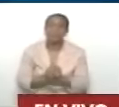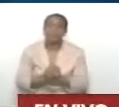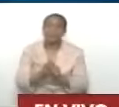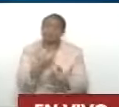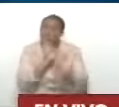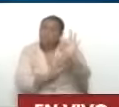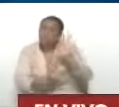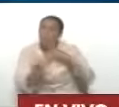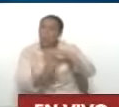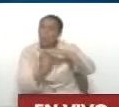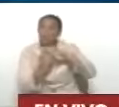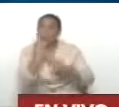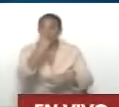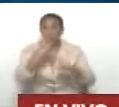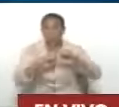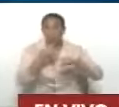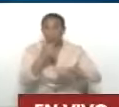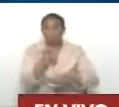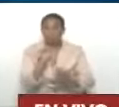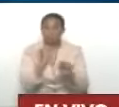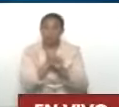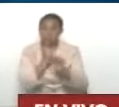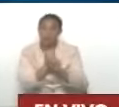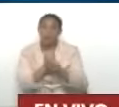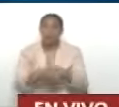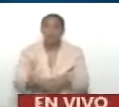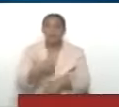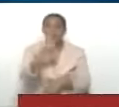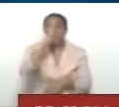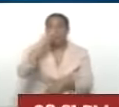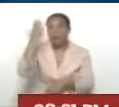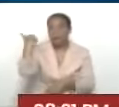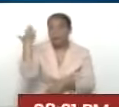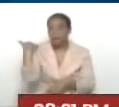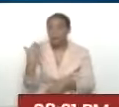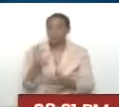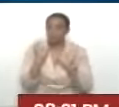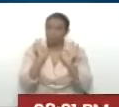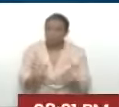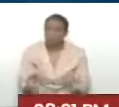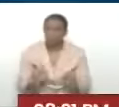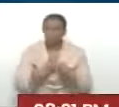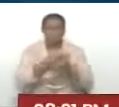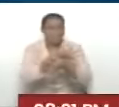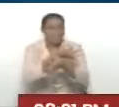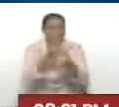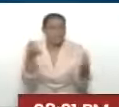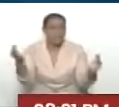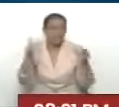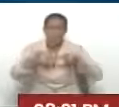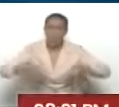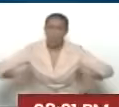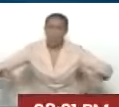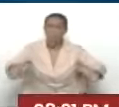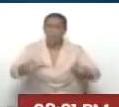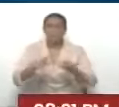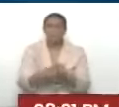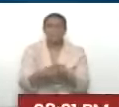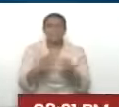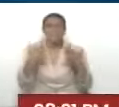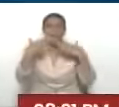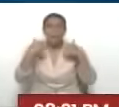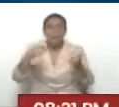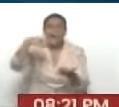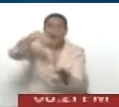tomando como base el 1x10 del buen gobierno. Hace un año nació y hoy brilla esplendoroso el sistema de salud